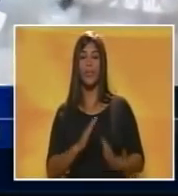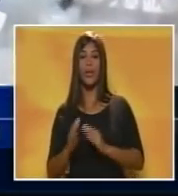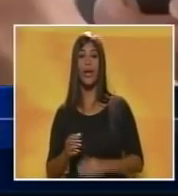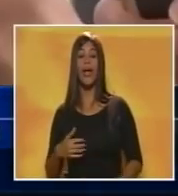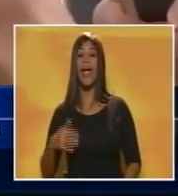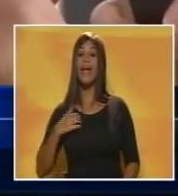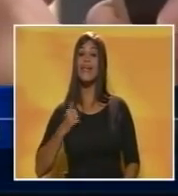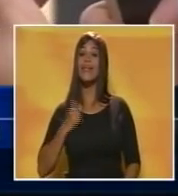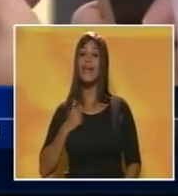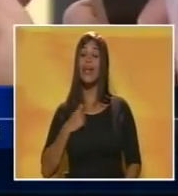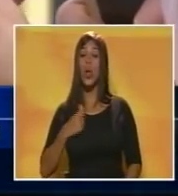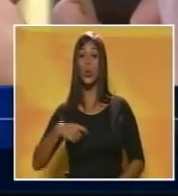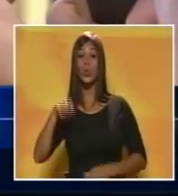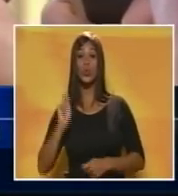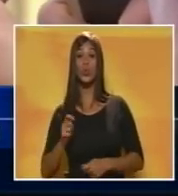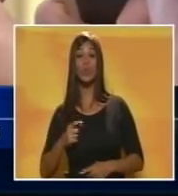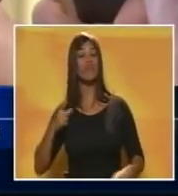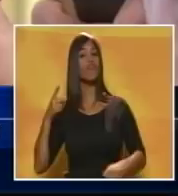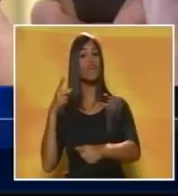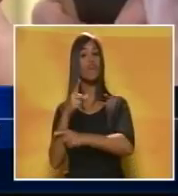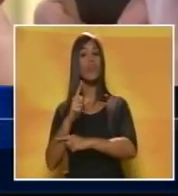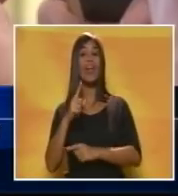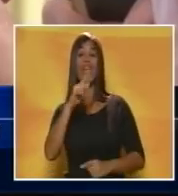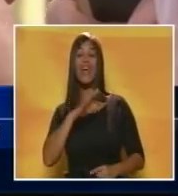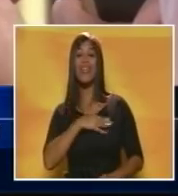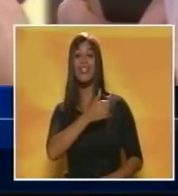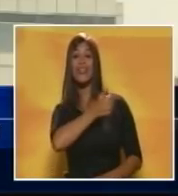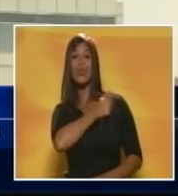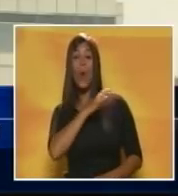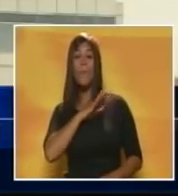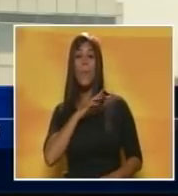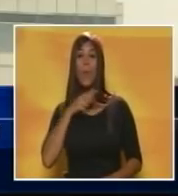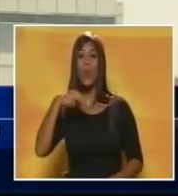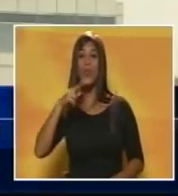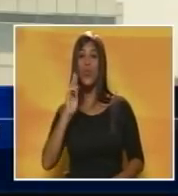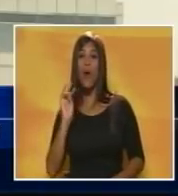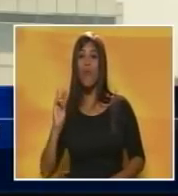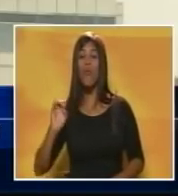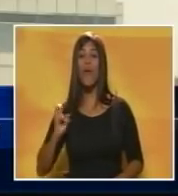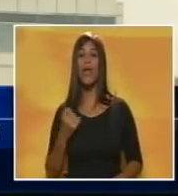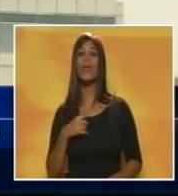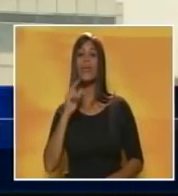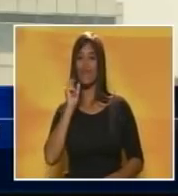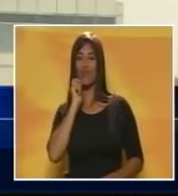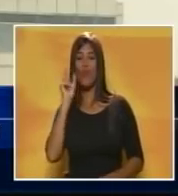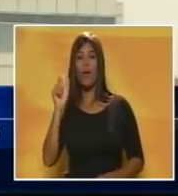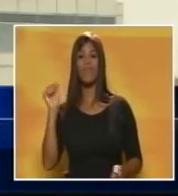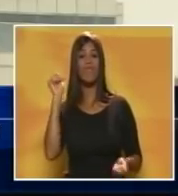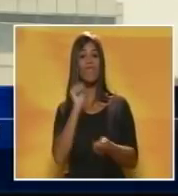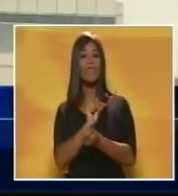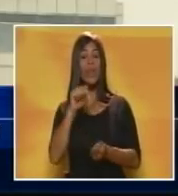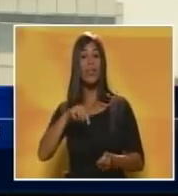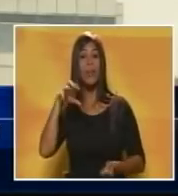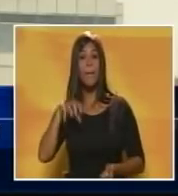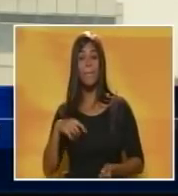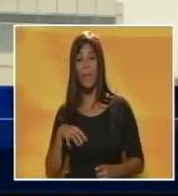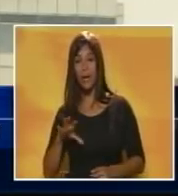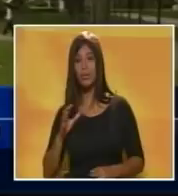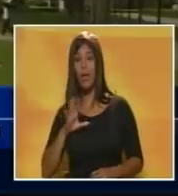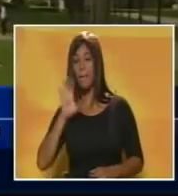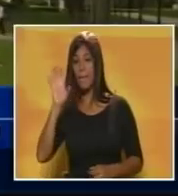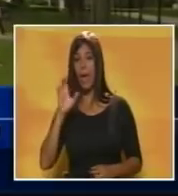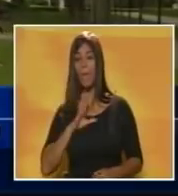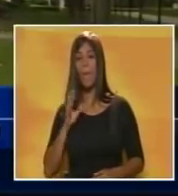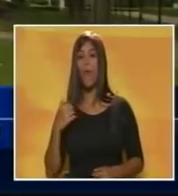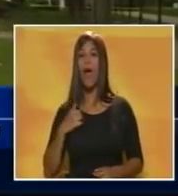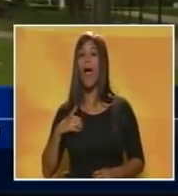En Canadá, una jueza ordenó que la directora financiera de Huawei, Meng Wanzhou, detenida en este país a petición de las